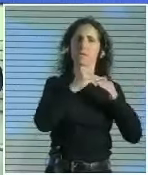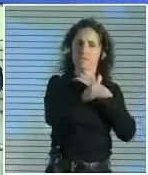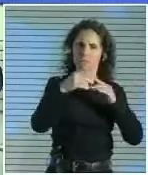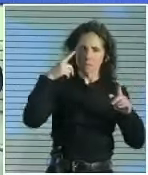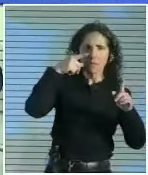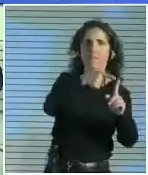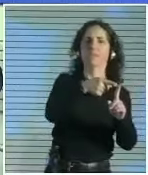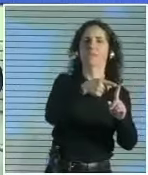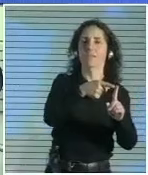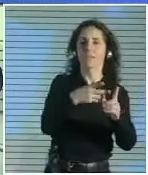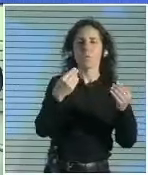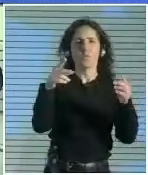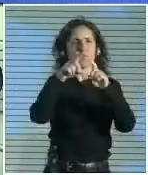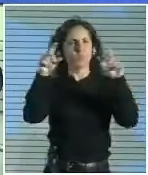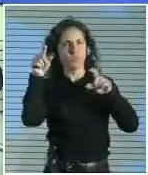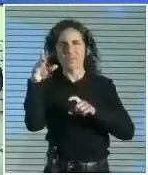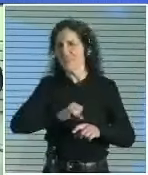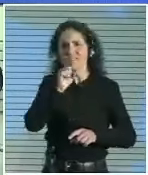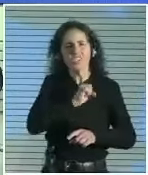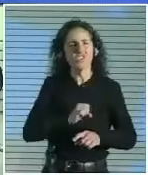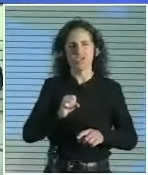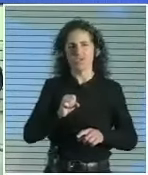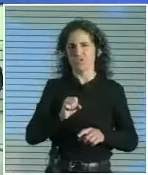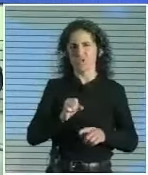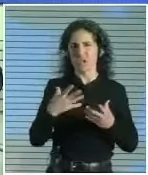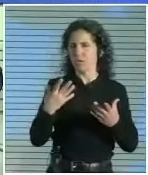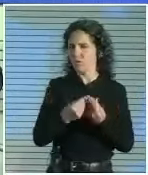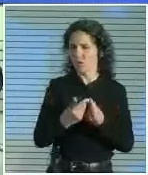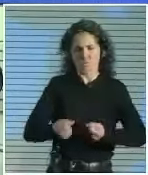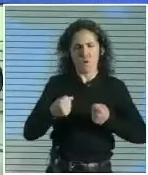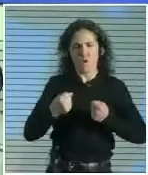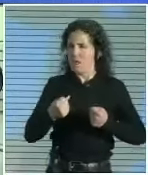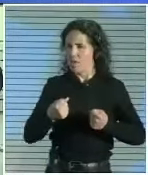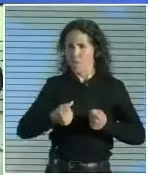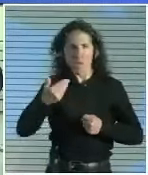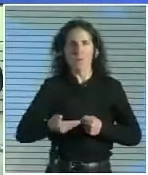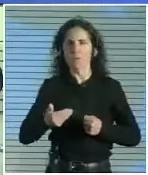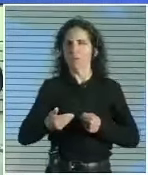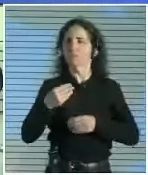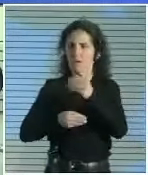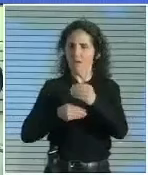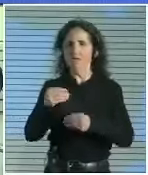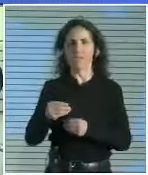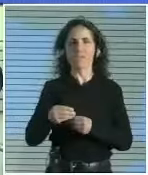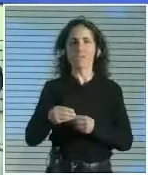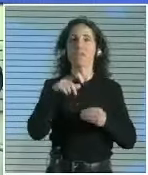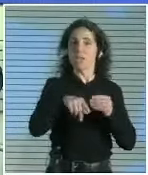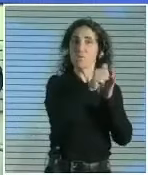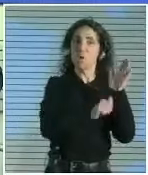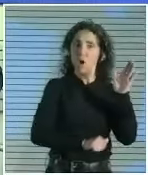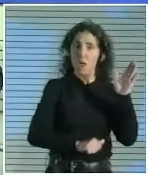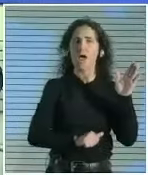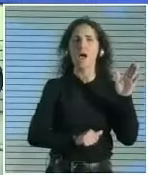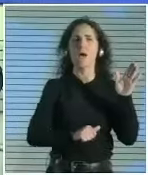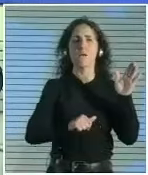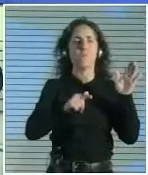empresas magníficas con una potencia brutal lo están haciendo. Y esos programas transnacionales que se lanzan, esta casa, la